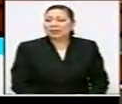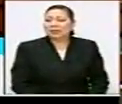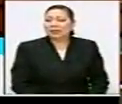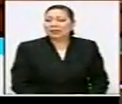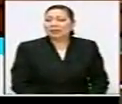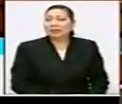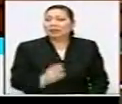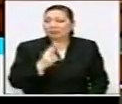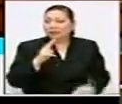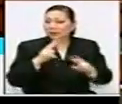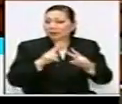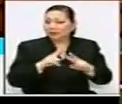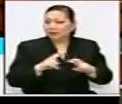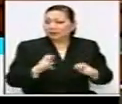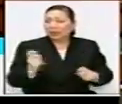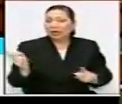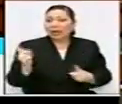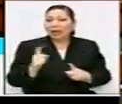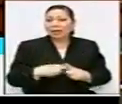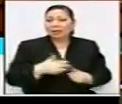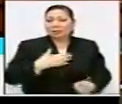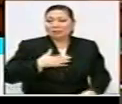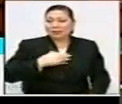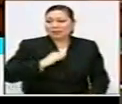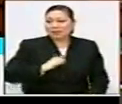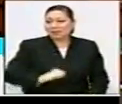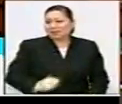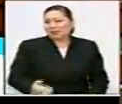señores, hemos sido investigados hasta mis hijos.